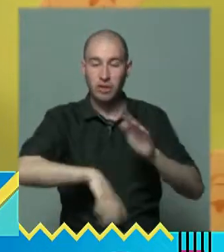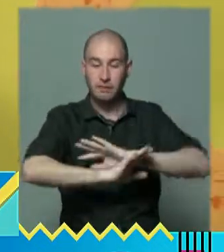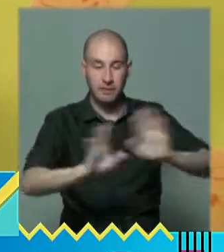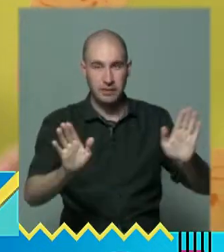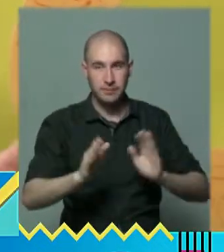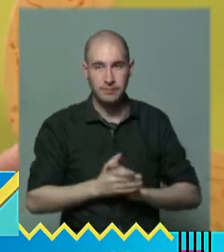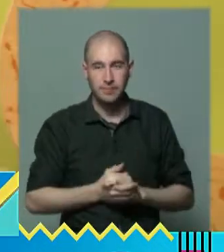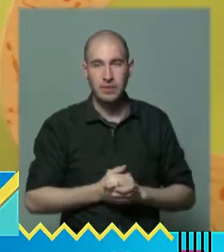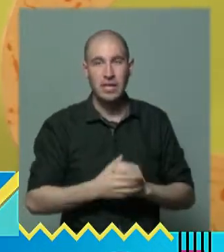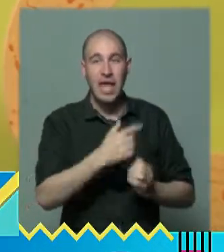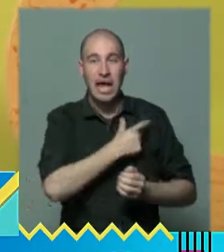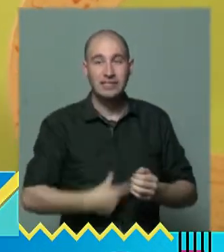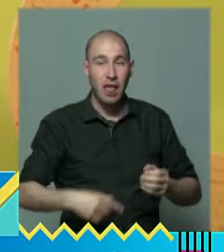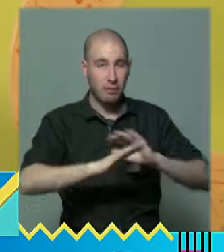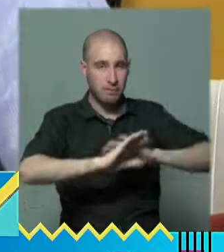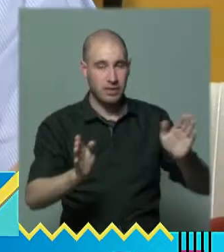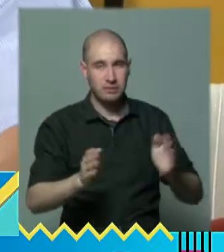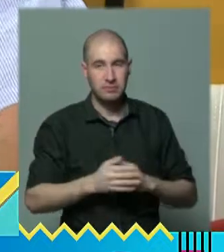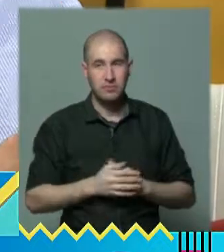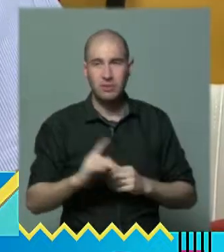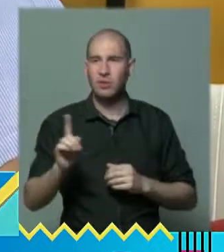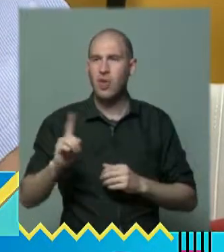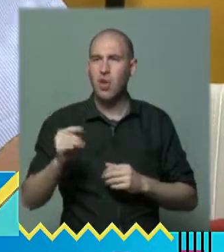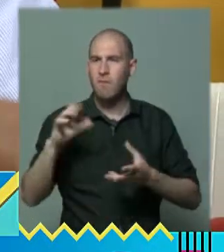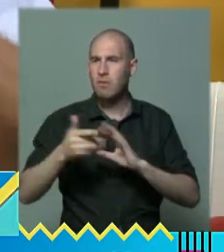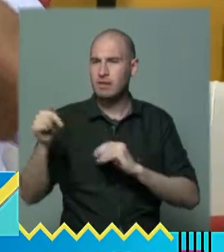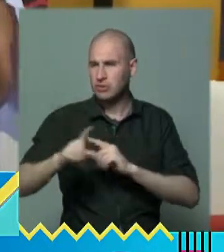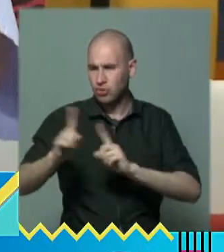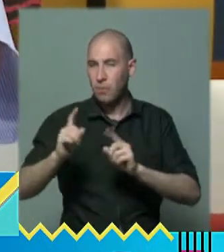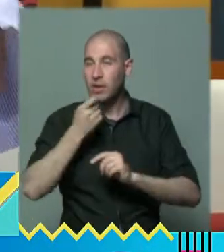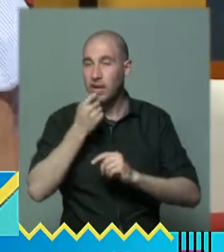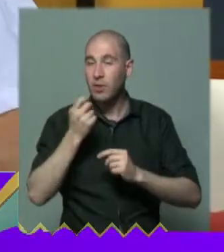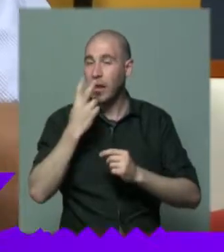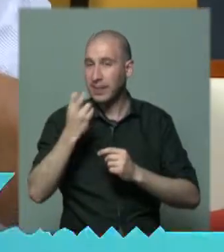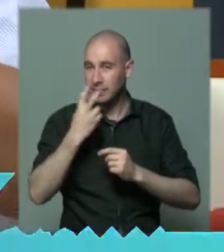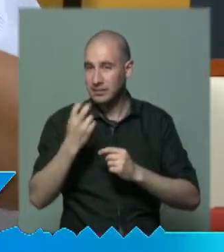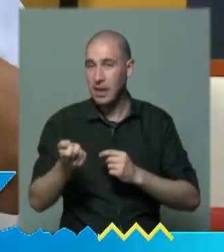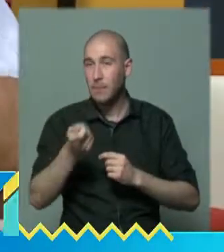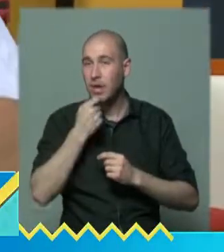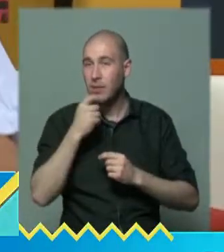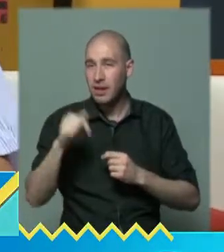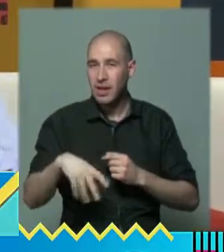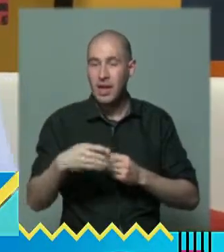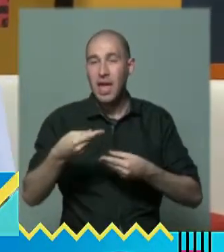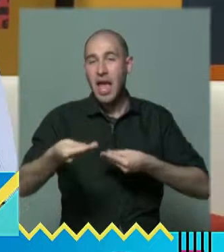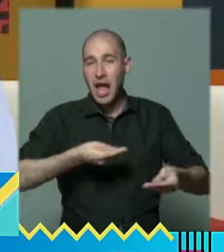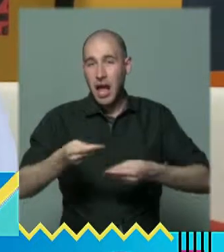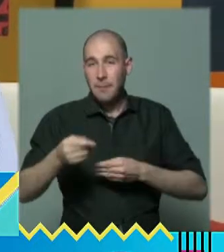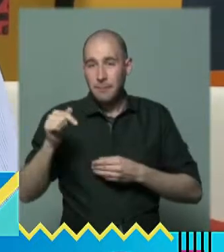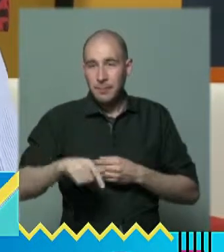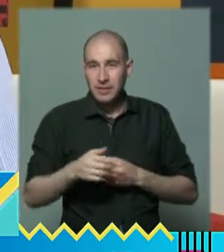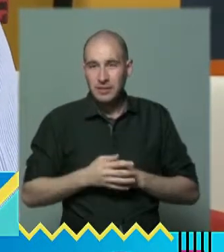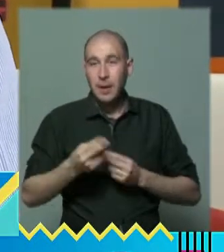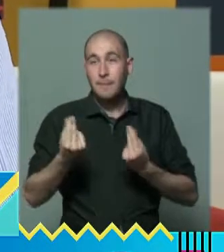contratos. El Estado rompió esos contratos. No solamente no es así, sino que en el caso de la energía eléctrica, por ejemplo, las empresas podían